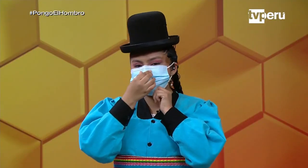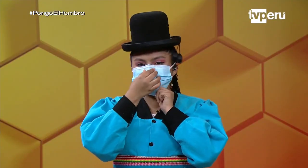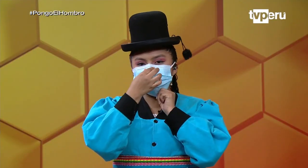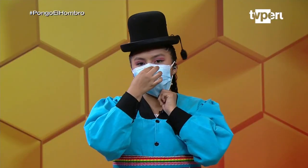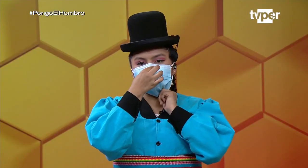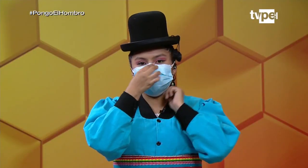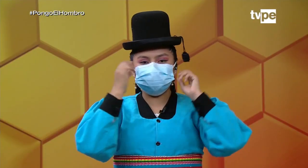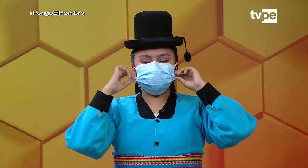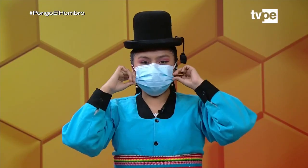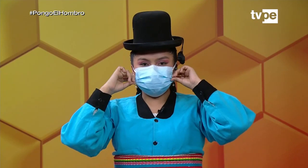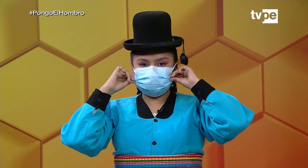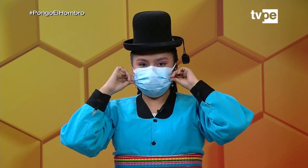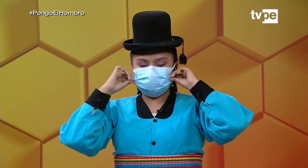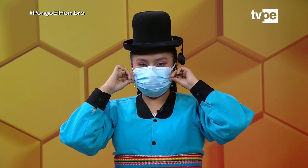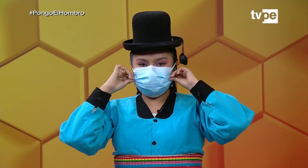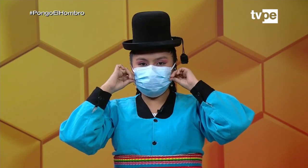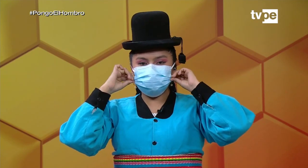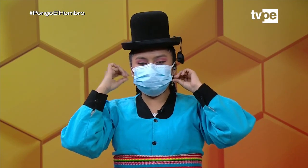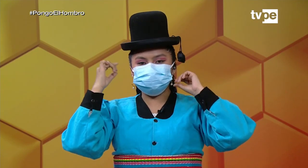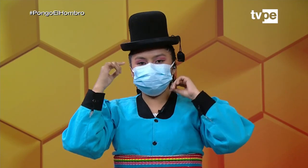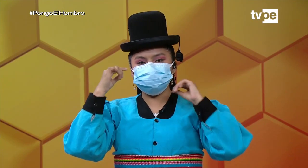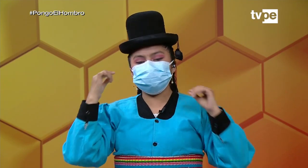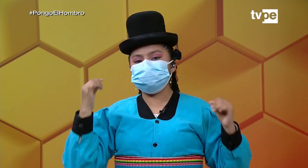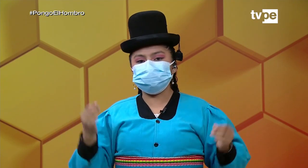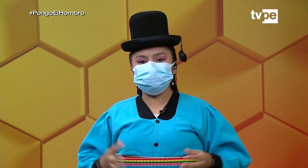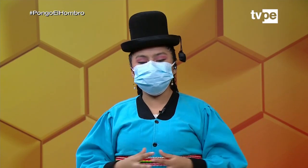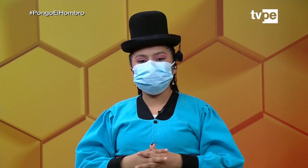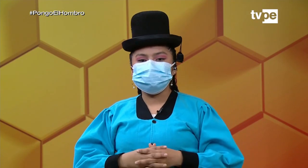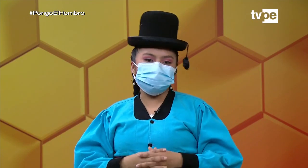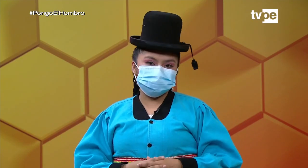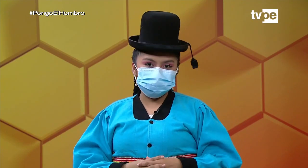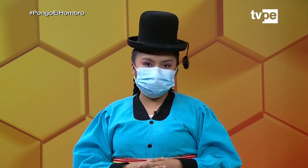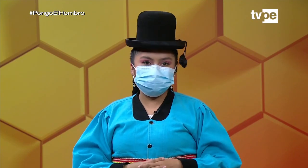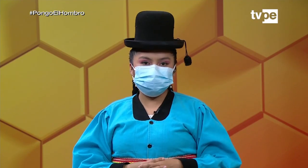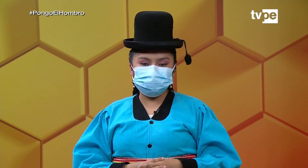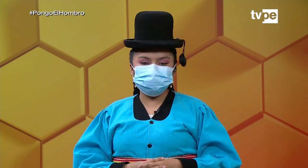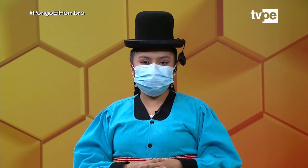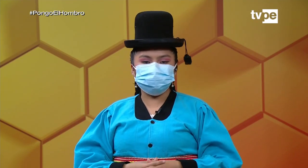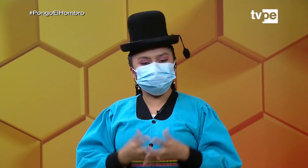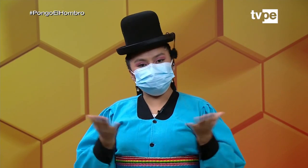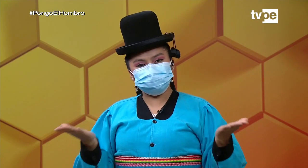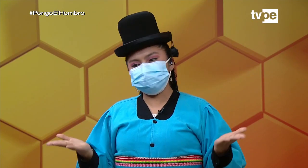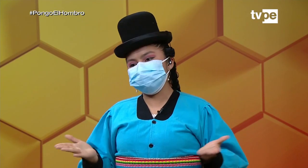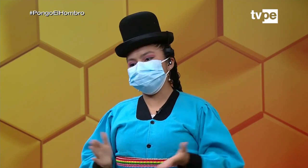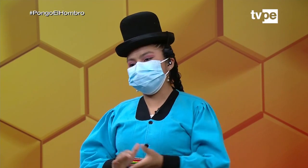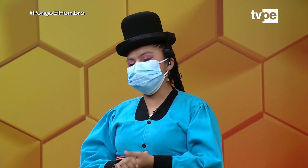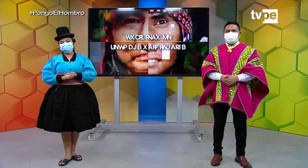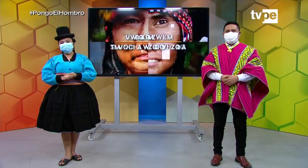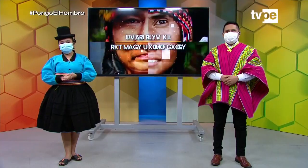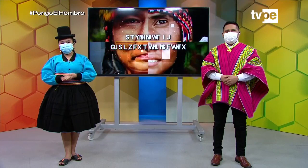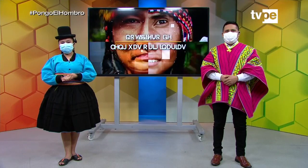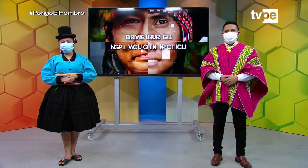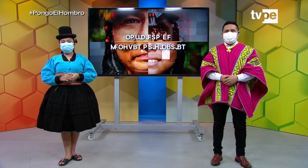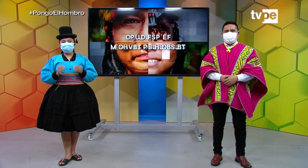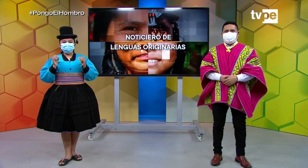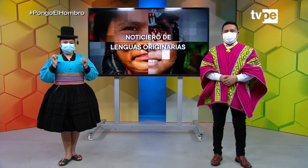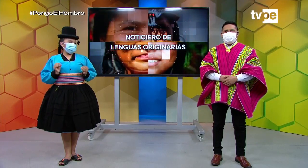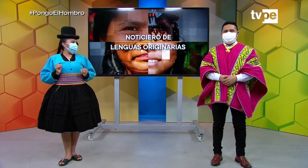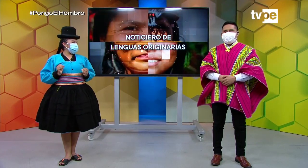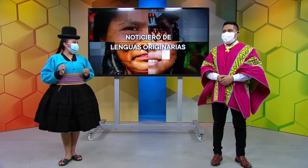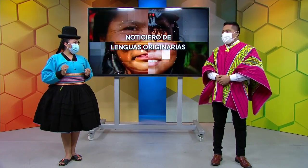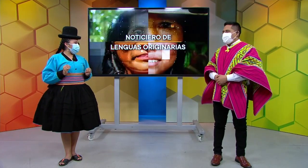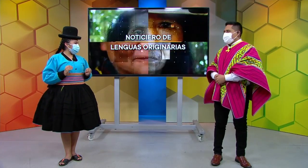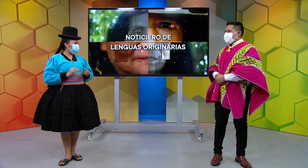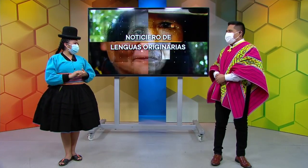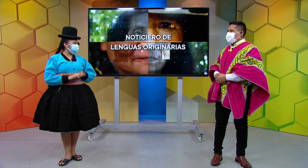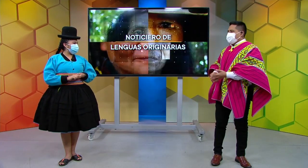doble mascarilla como nosotros lo estamos utilizando, que cubra la nariz, la boca y el mentón. Y por tanto, nosotros de esta manera